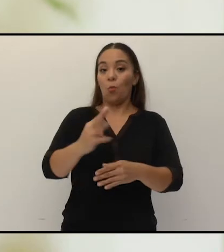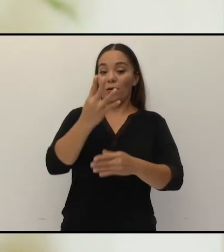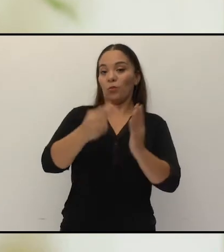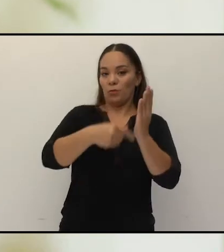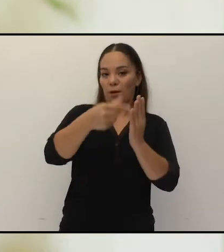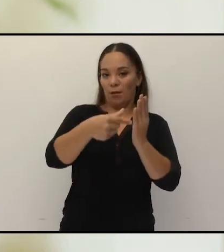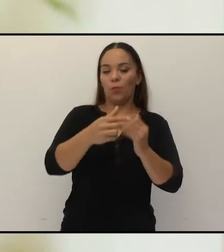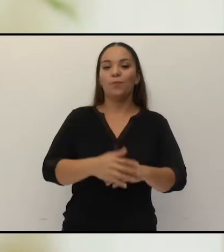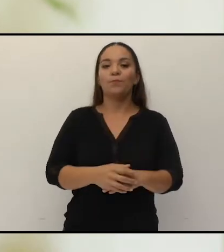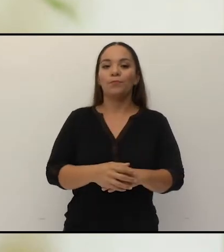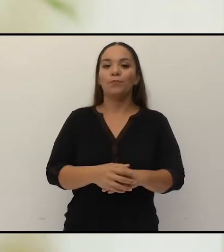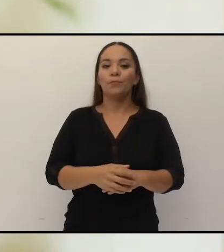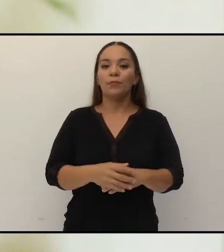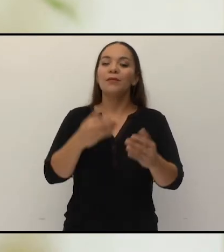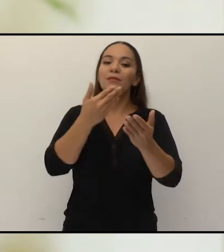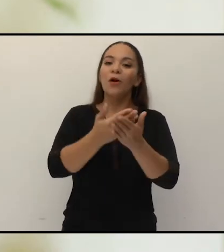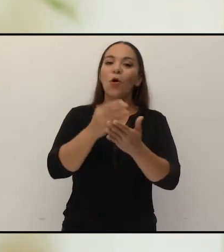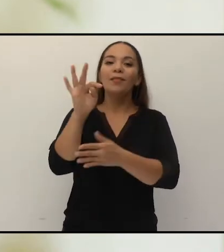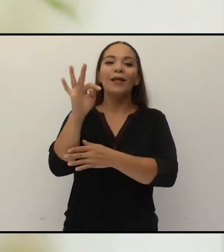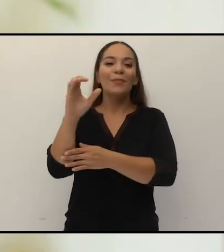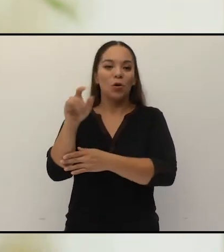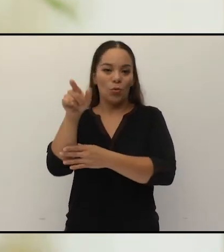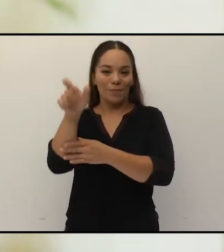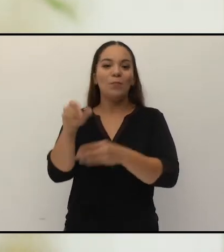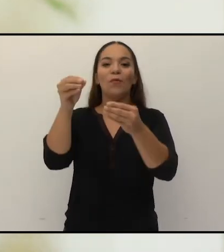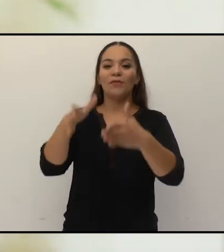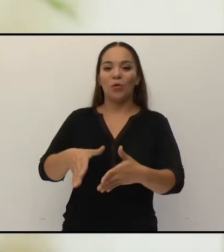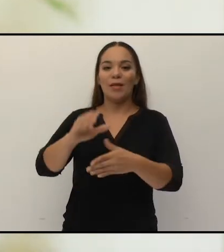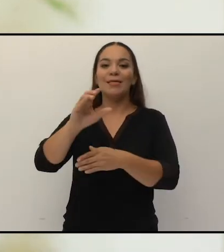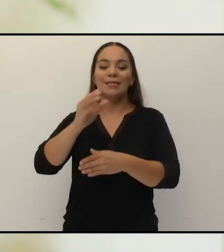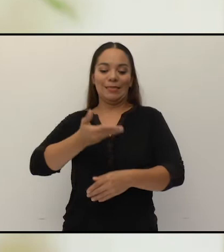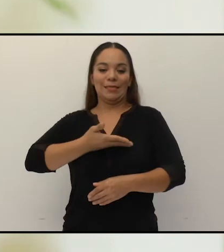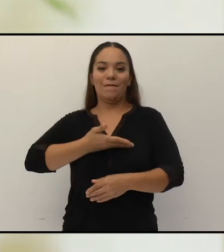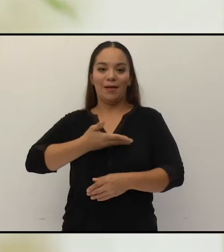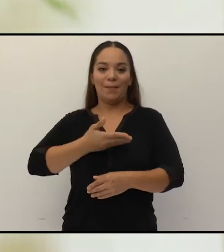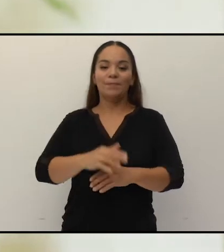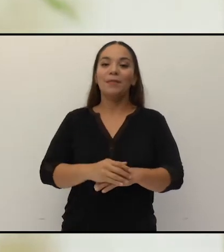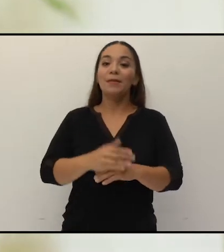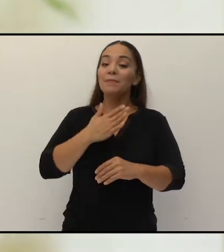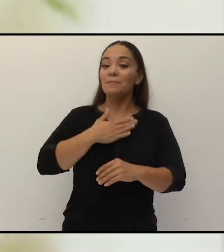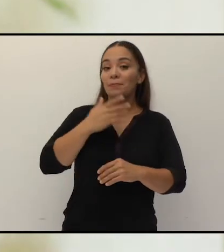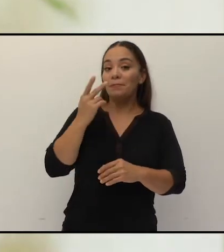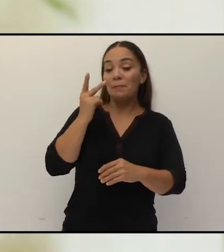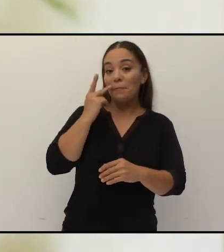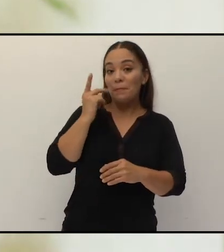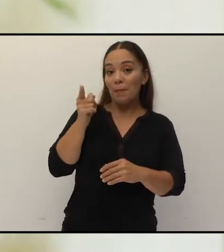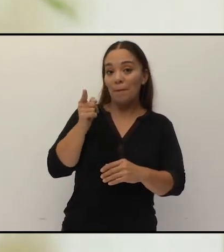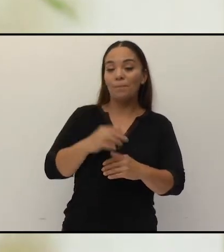en cuarto año, llegó Thelma Cullin de profesora de cívica. Y el papá